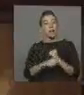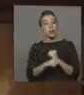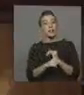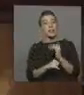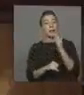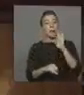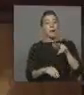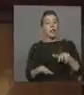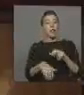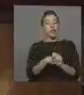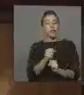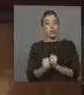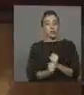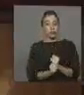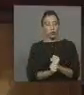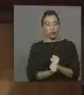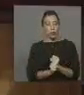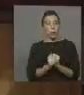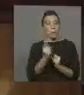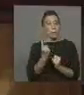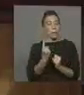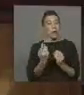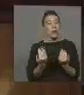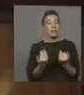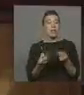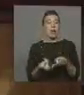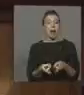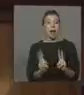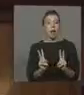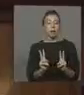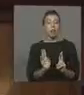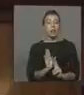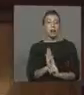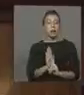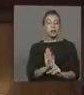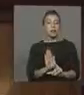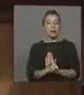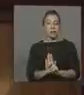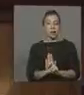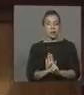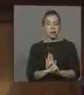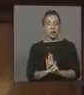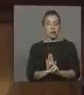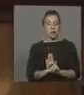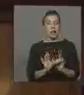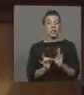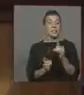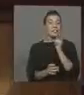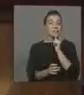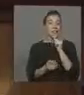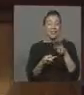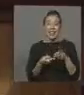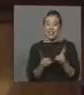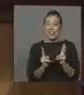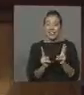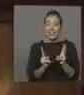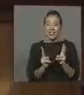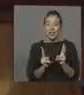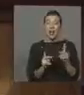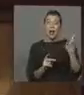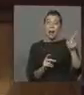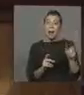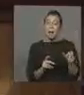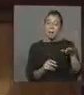menores de 18. Los primeros requieren contar con autorización de su representante legal y a falta de dicha autorización, la